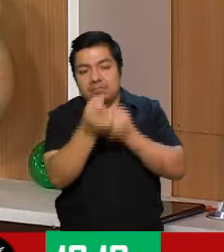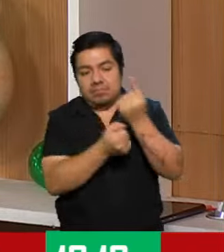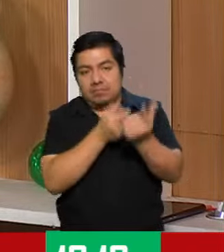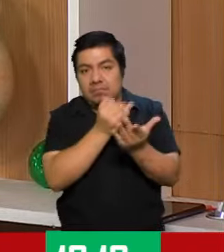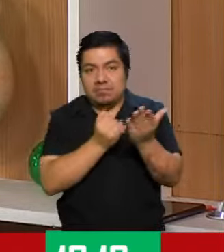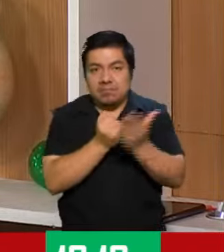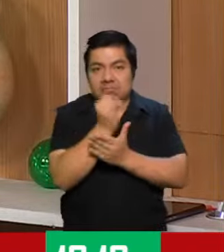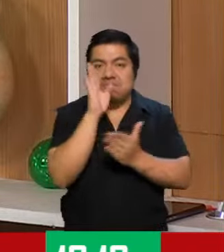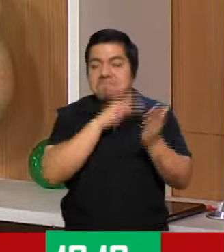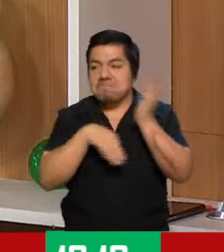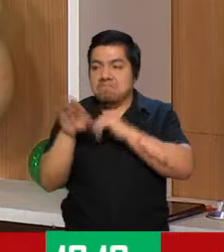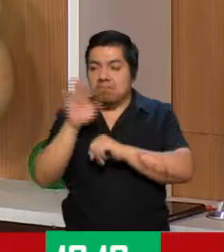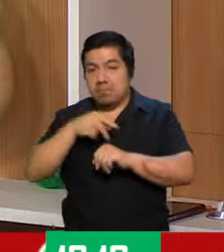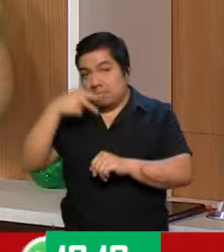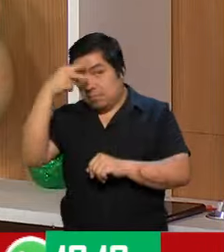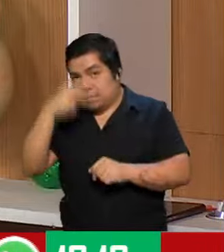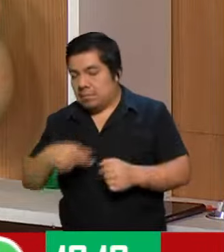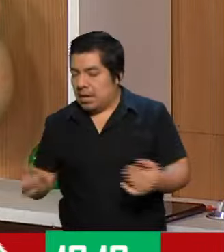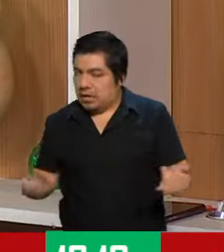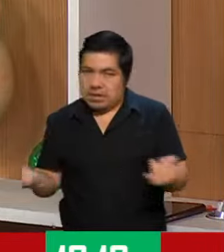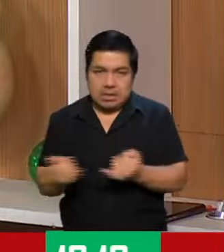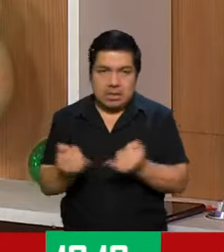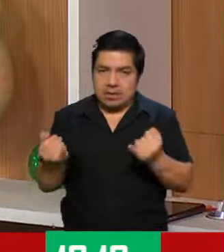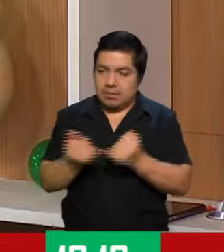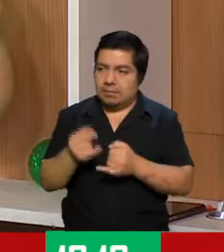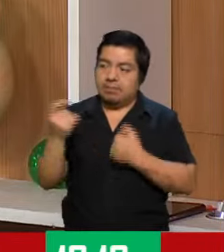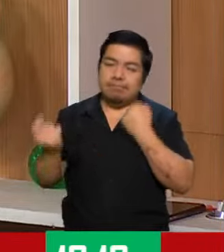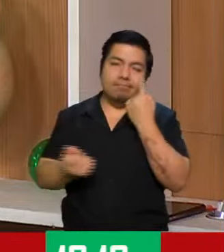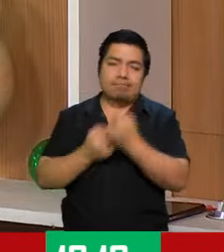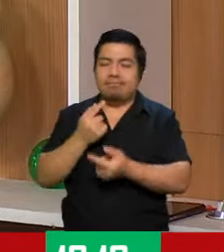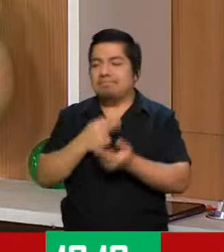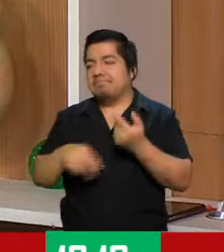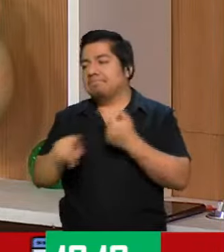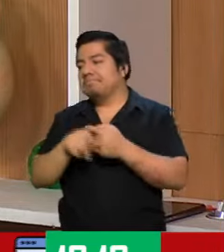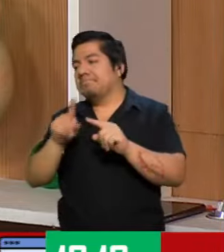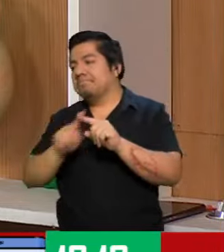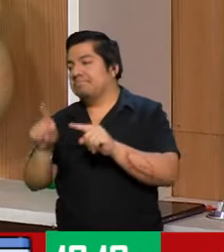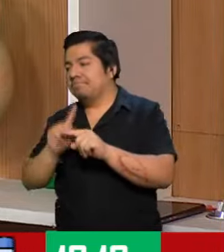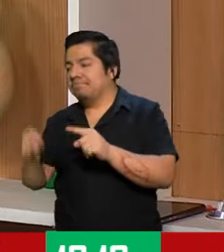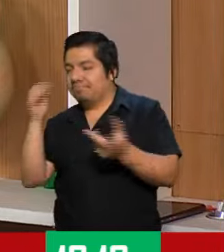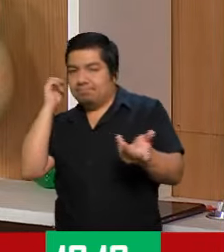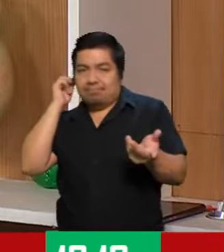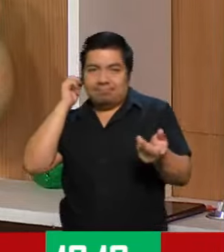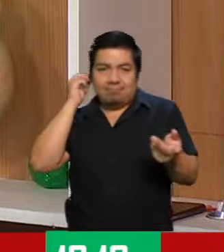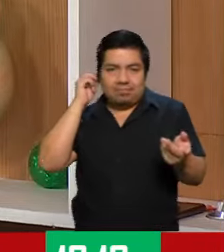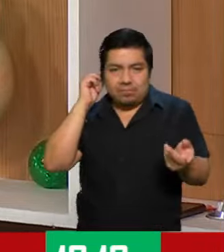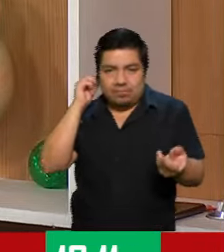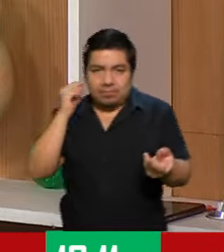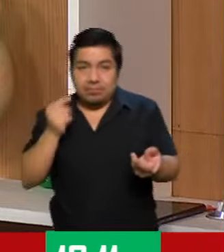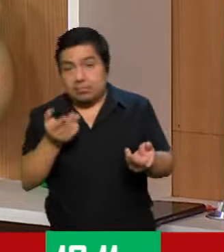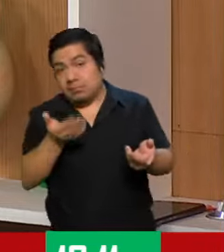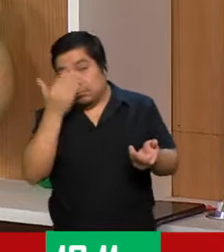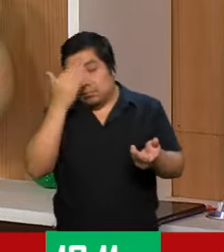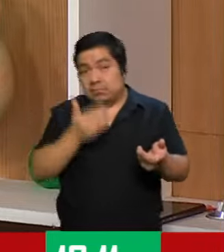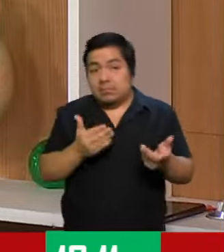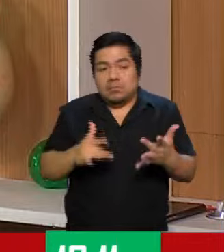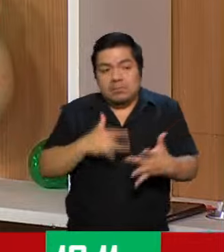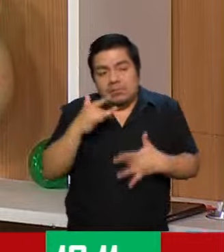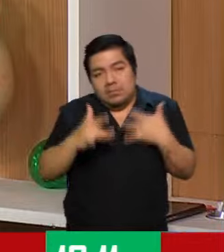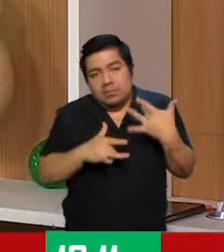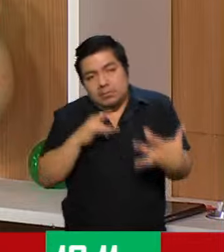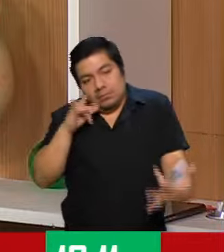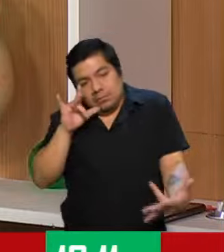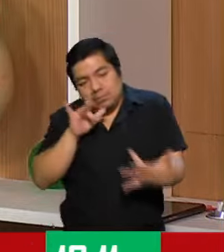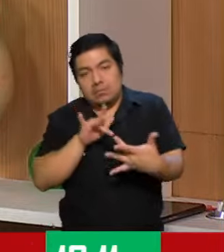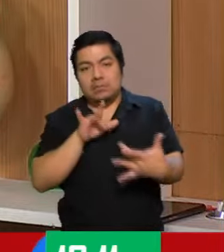pocos. México mismo ha sido víctima de ello en otros. Y lo sigue siendo toda la gente países. Que va a regresar. Entonces tenemos que ser empáticos y sensibles con